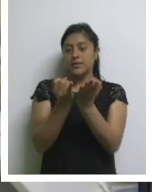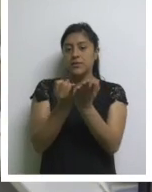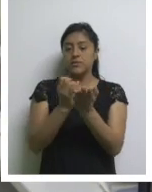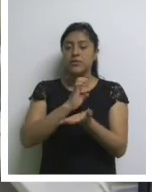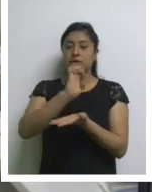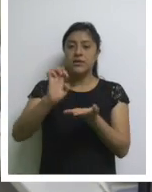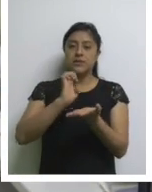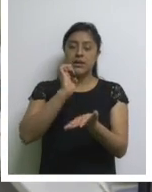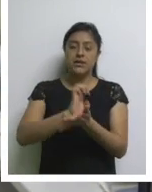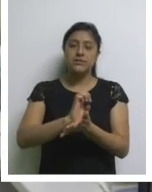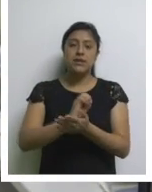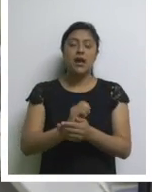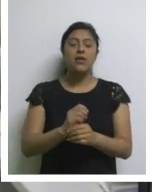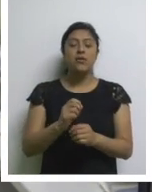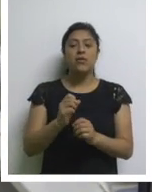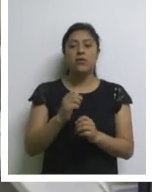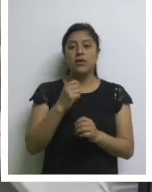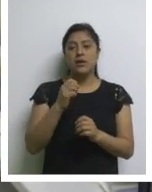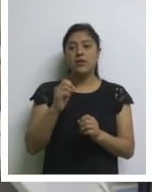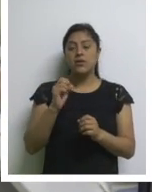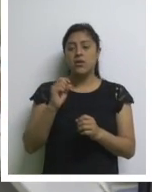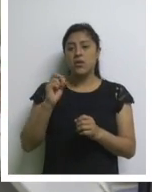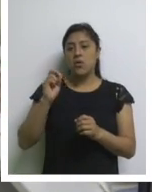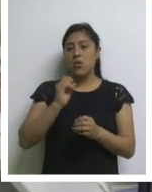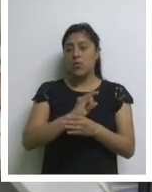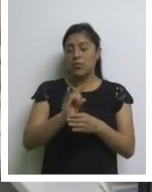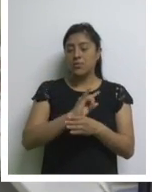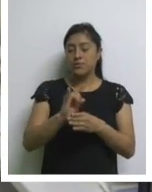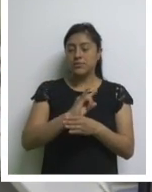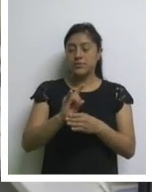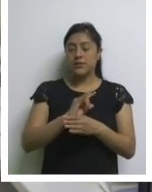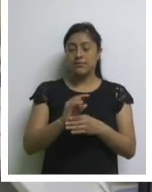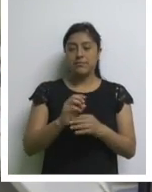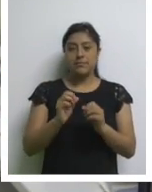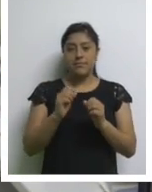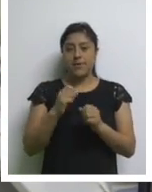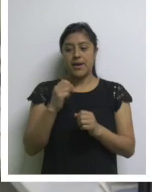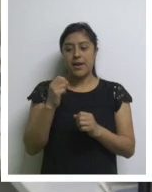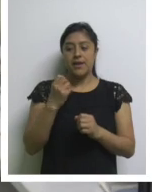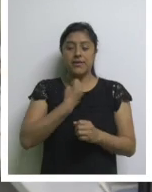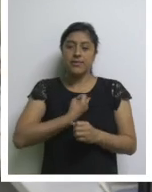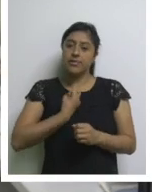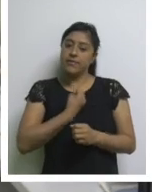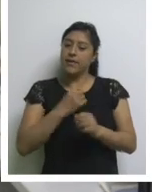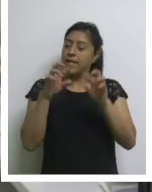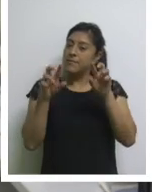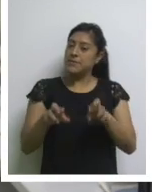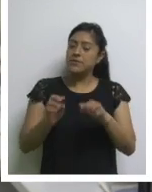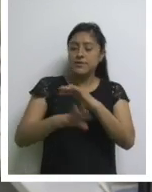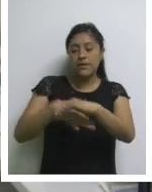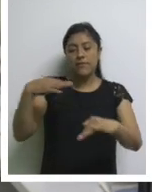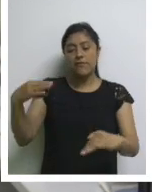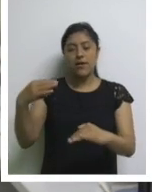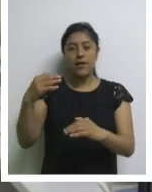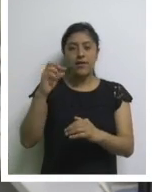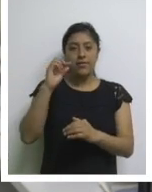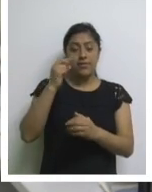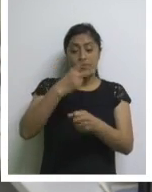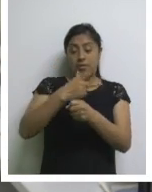que regularmente están fallecidas fuera de nuestro país o